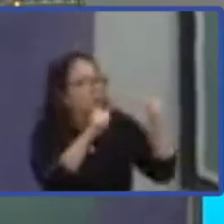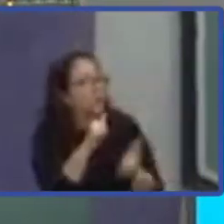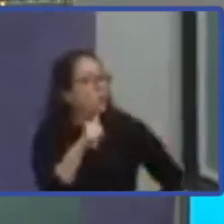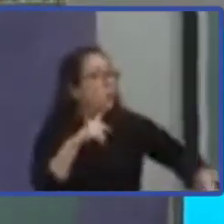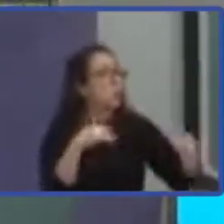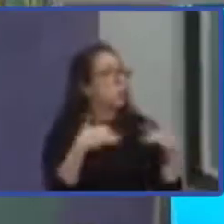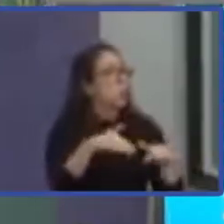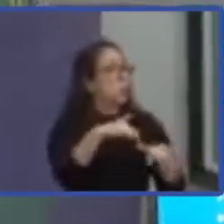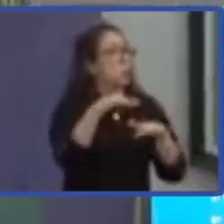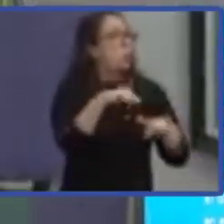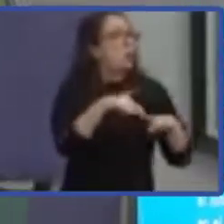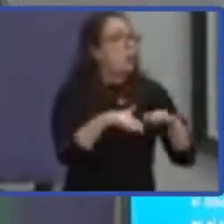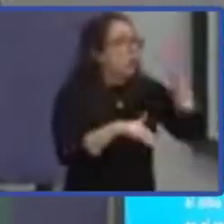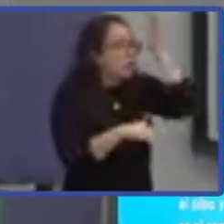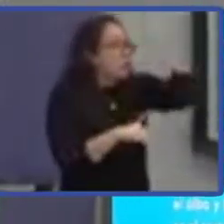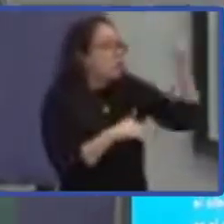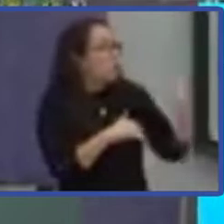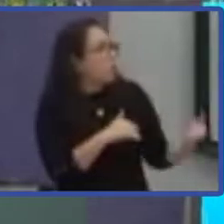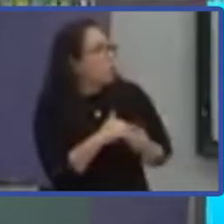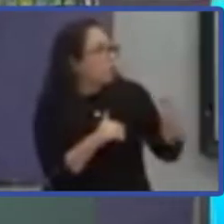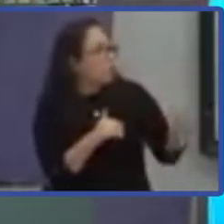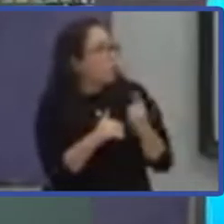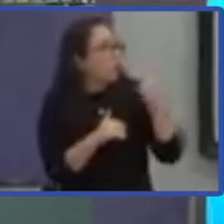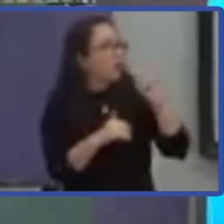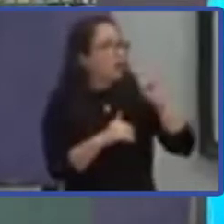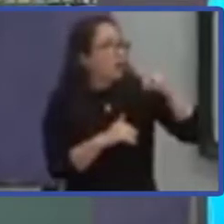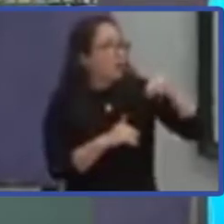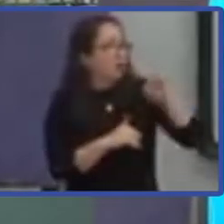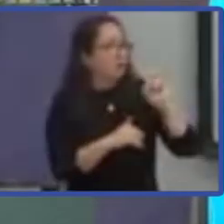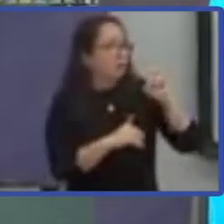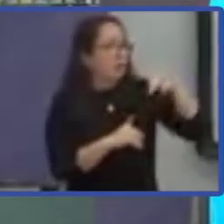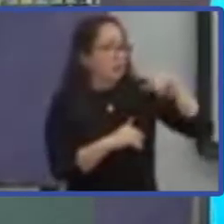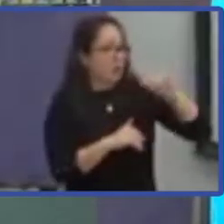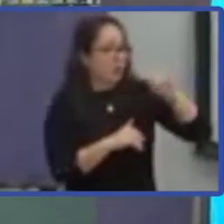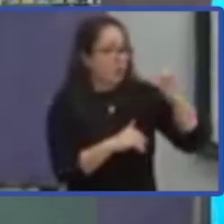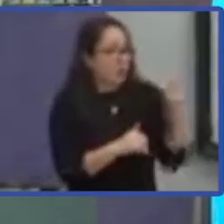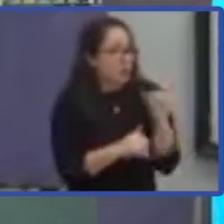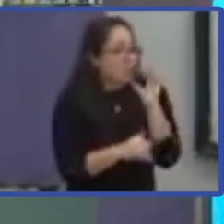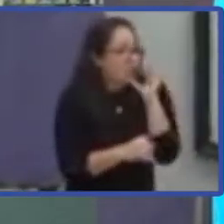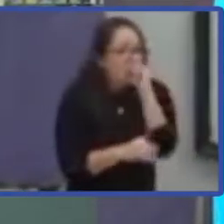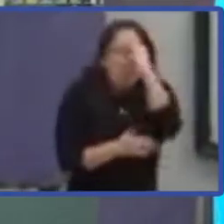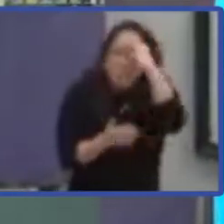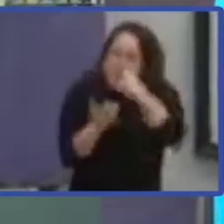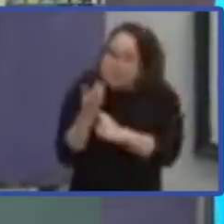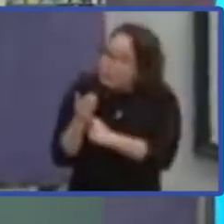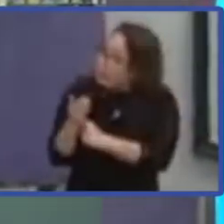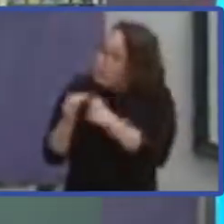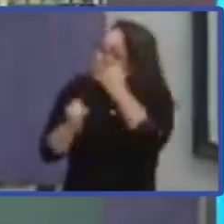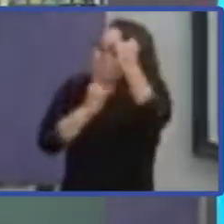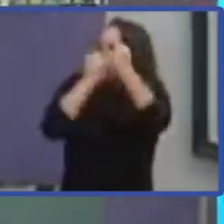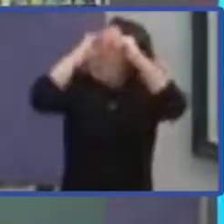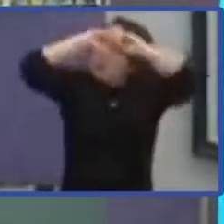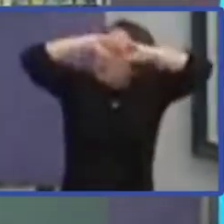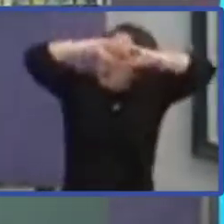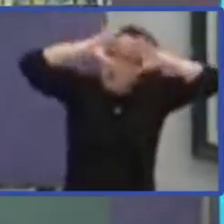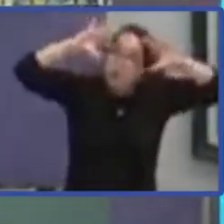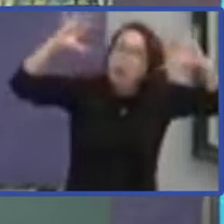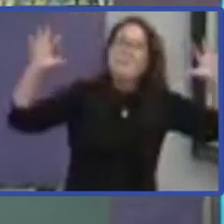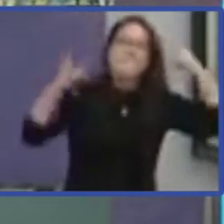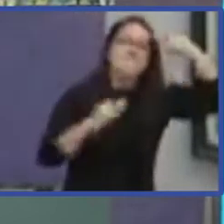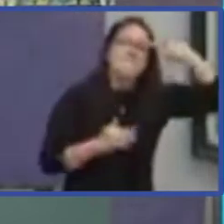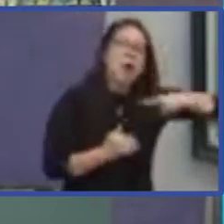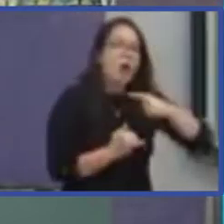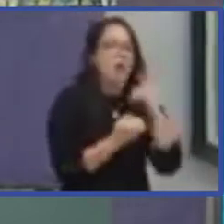infinito que nos quita el aliento que nos saca de nuestro de nuestro mundo para imaginar otras